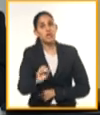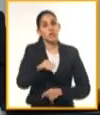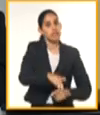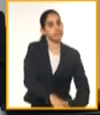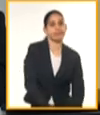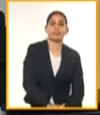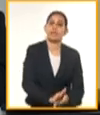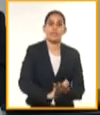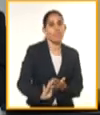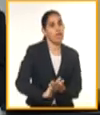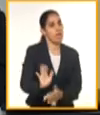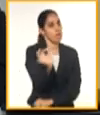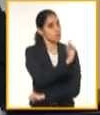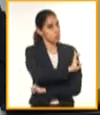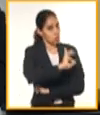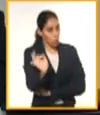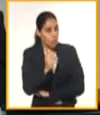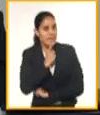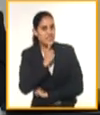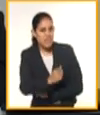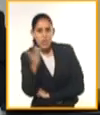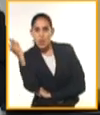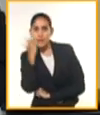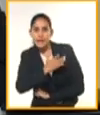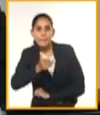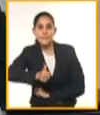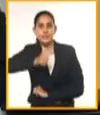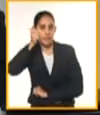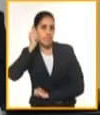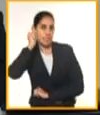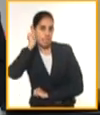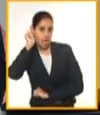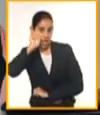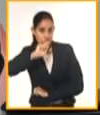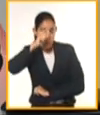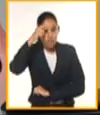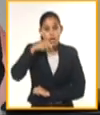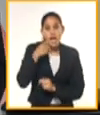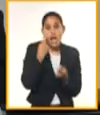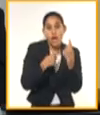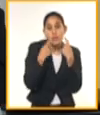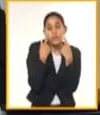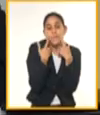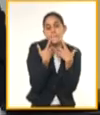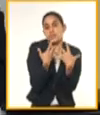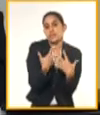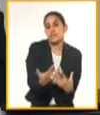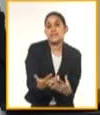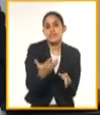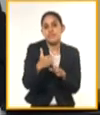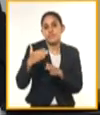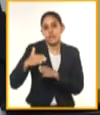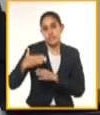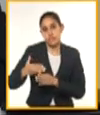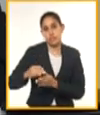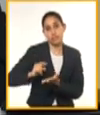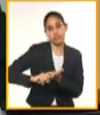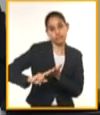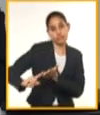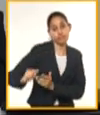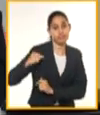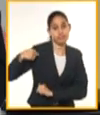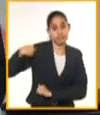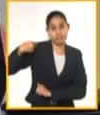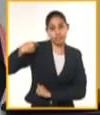afirmó la mandataria. Así se ha estado pues reflejando en estos momentos por las